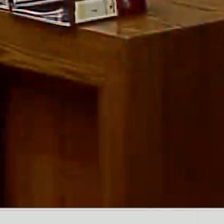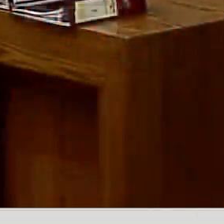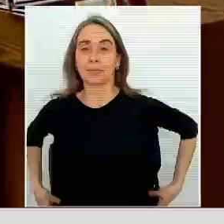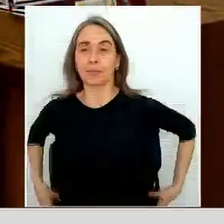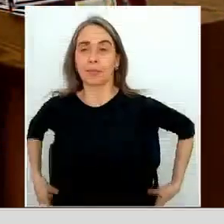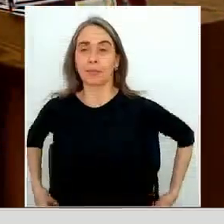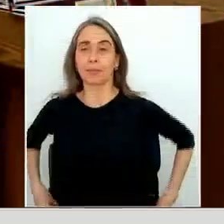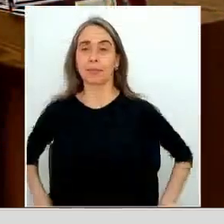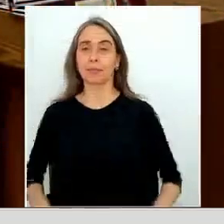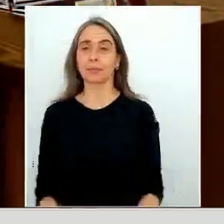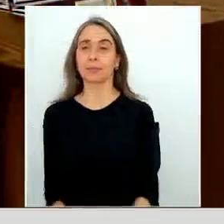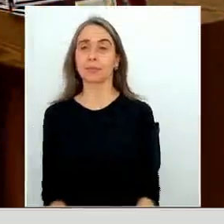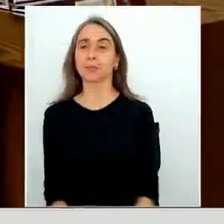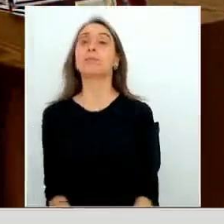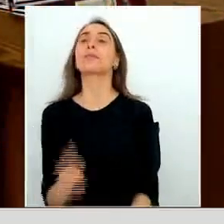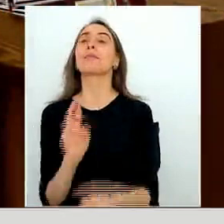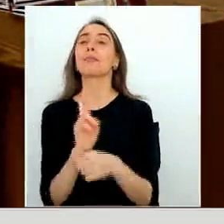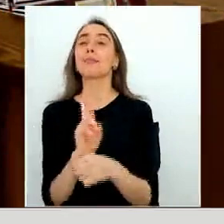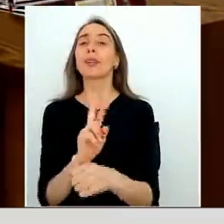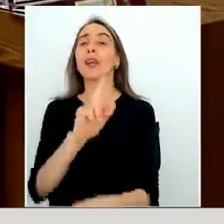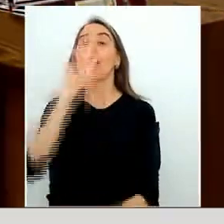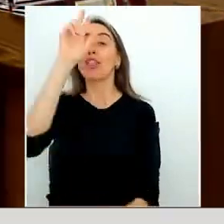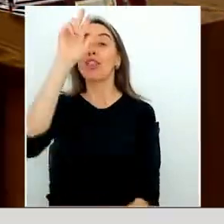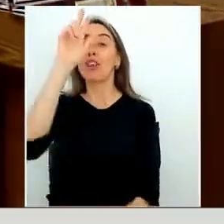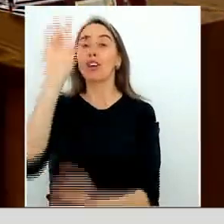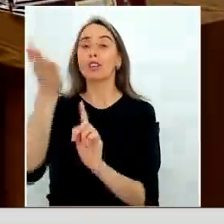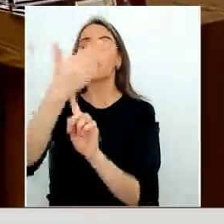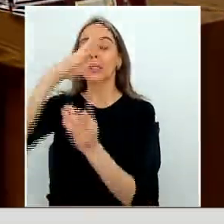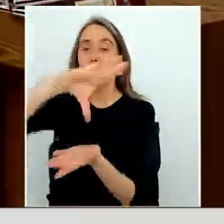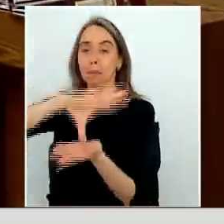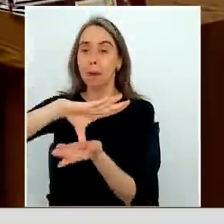en nombre de Dios y de la patria se abre la